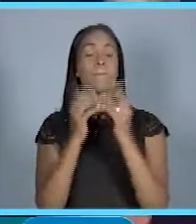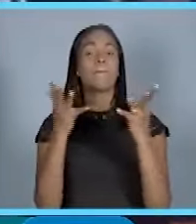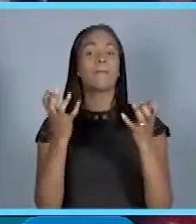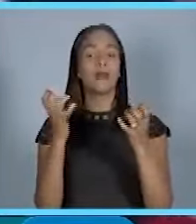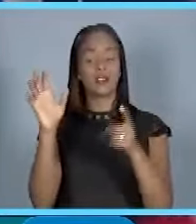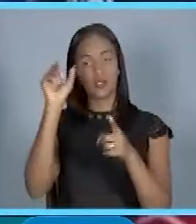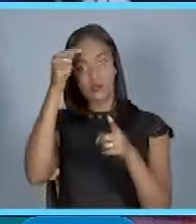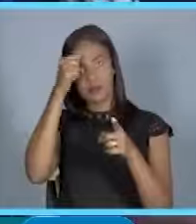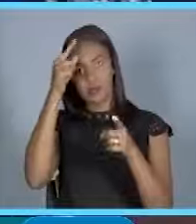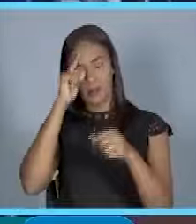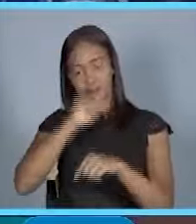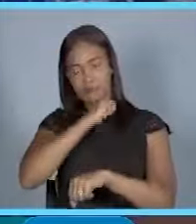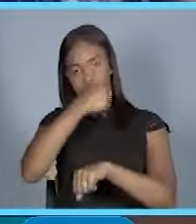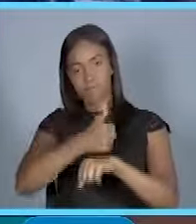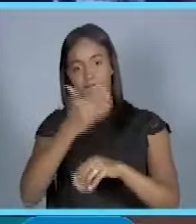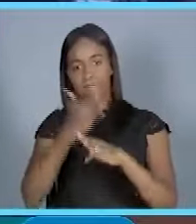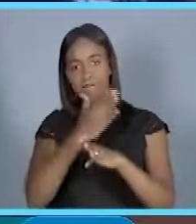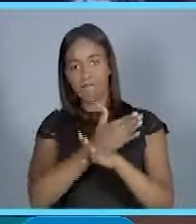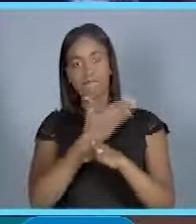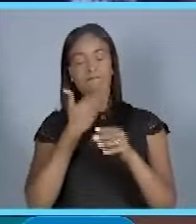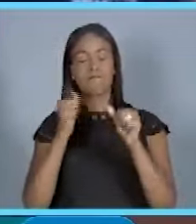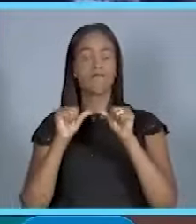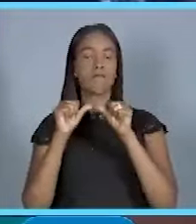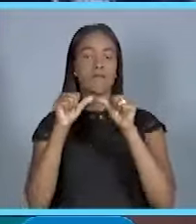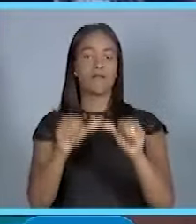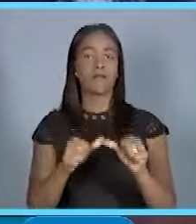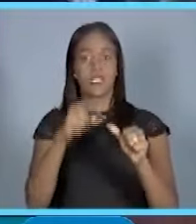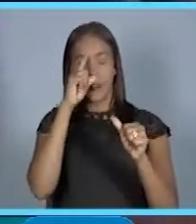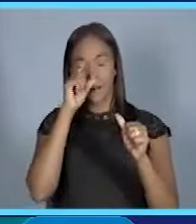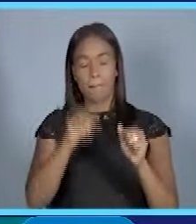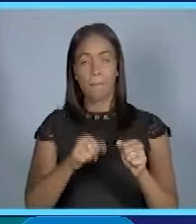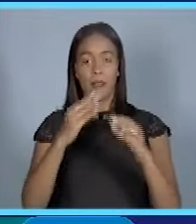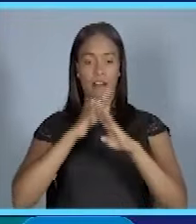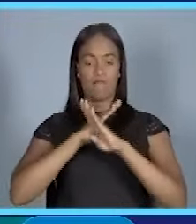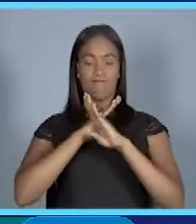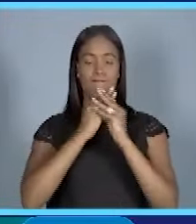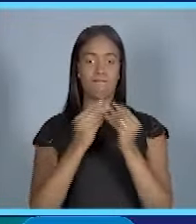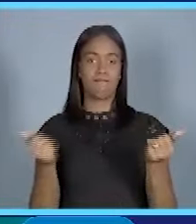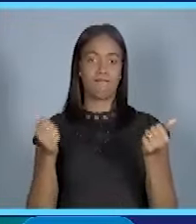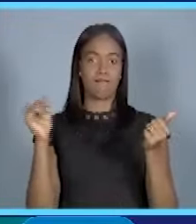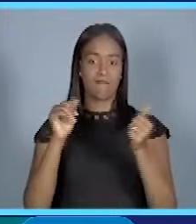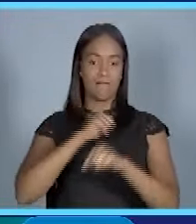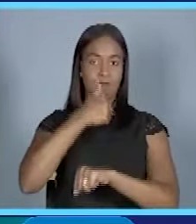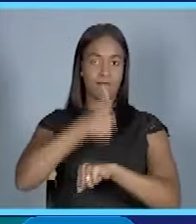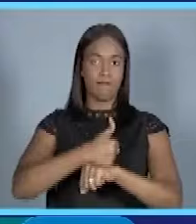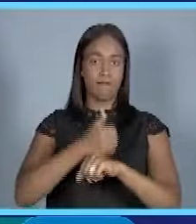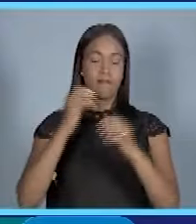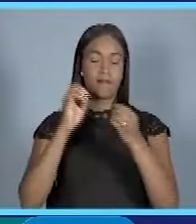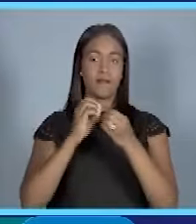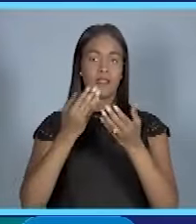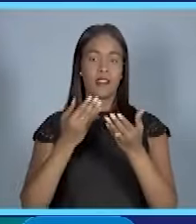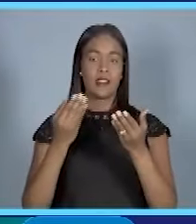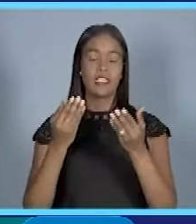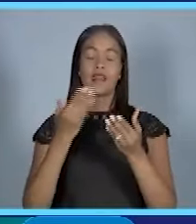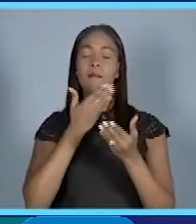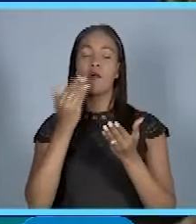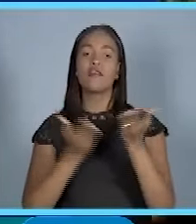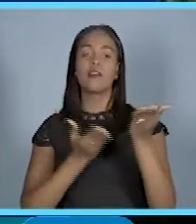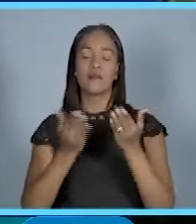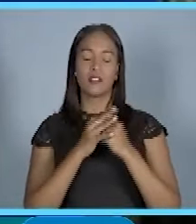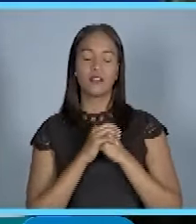del gobierno de implementar mejoras permanentes para romper barreras y establecer la transferencia de los